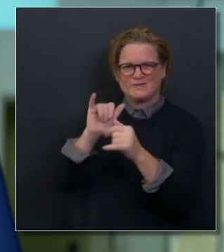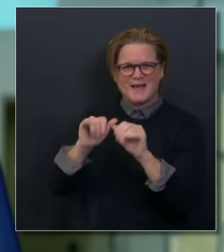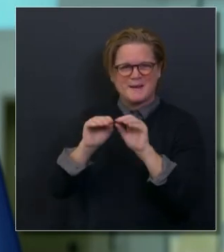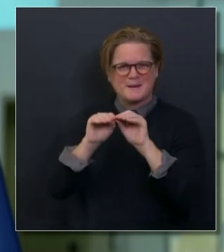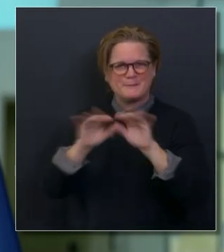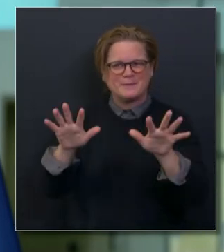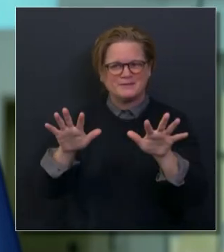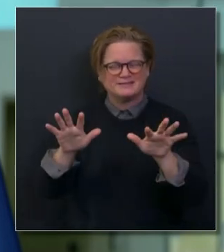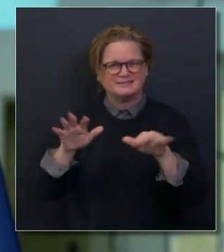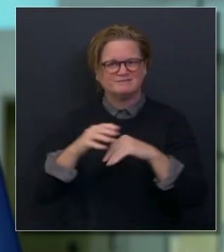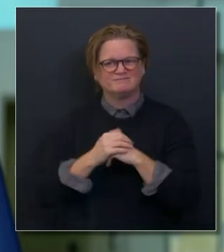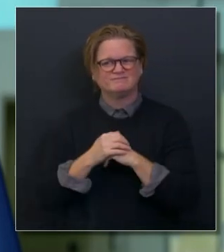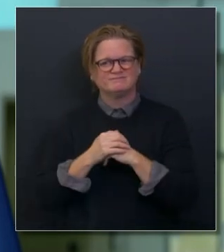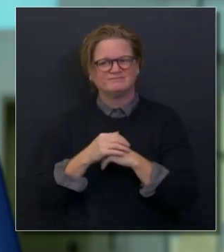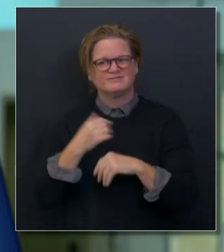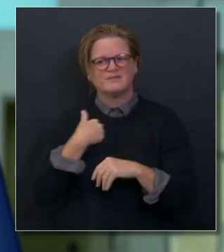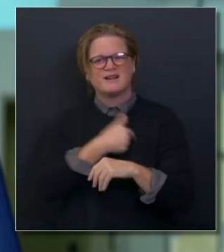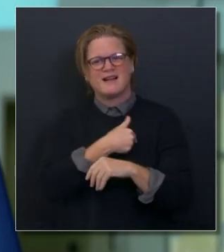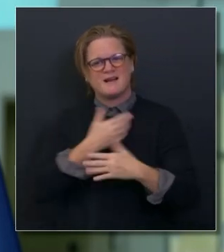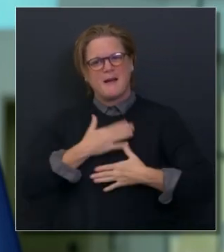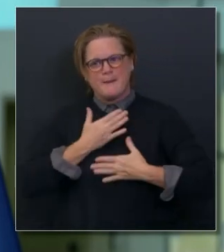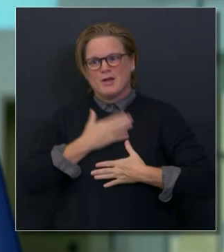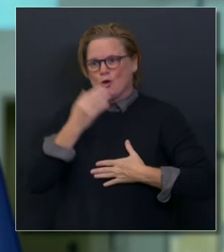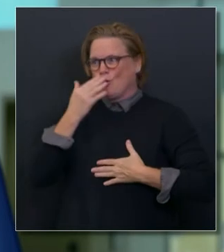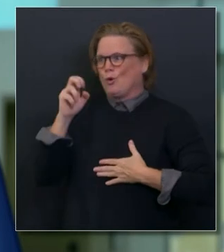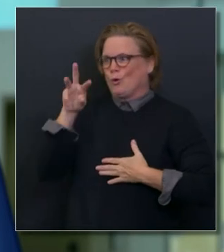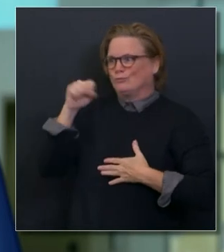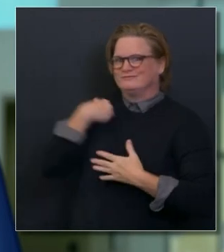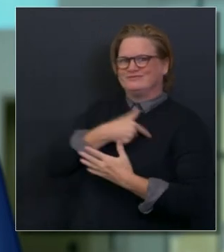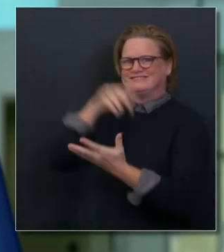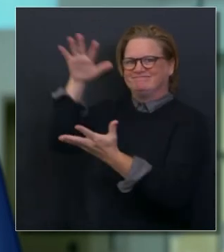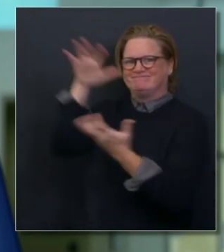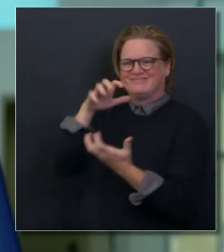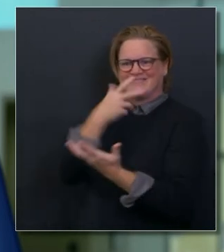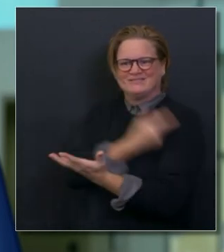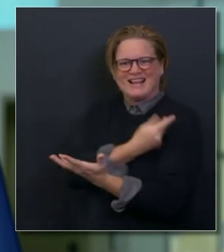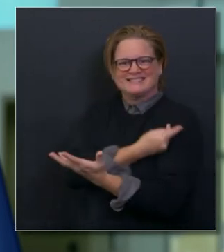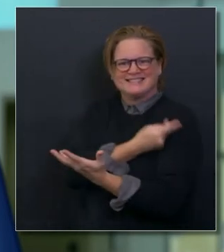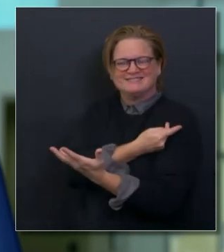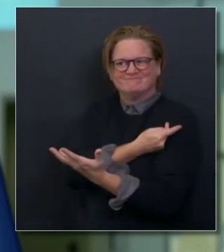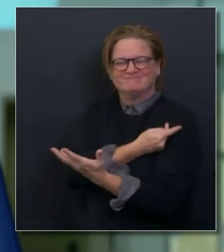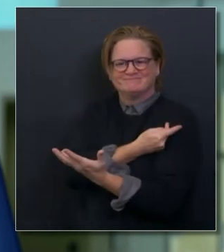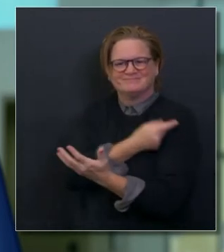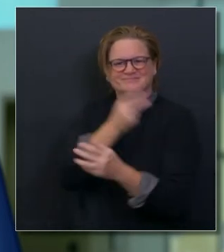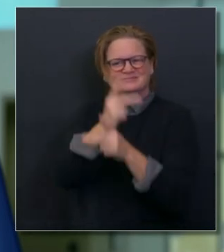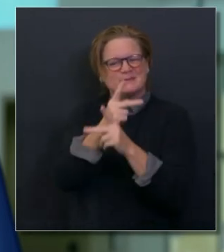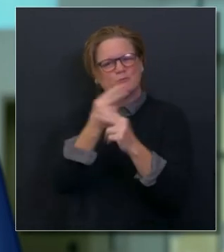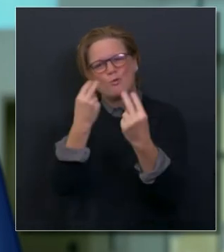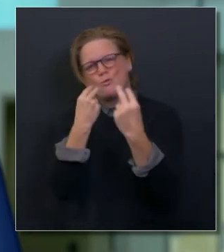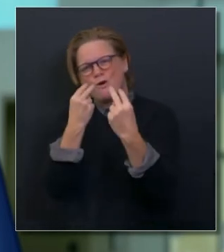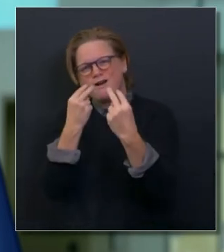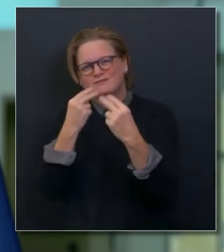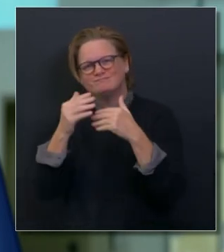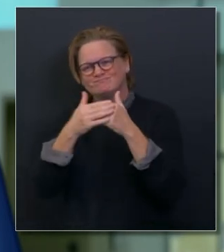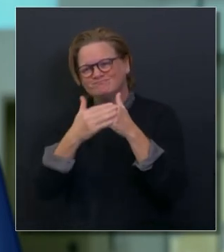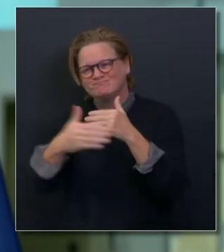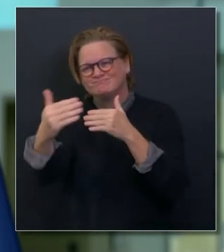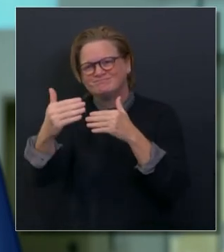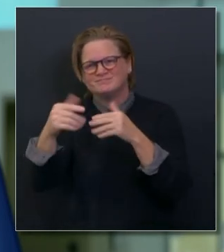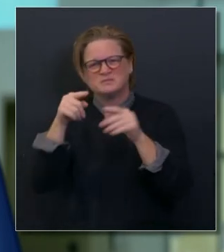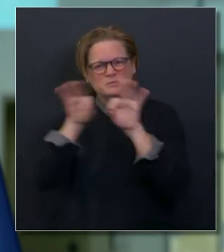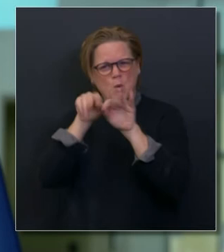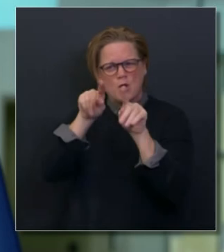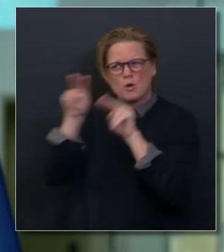mascarilla, guardando distancia, etcétera. Y esperamos que puedan sintonizarnos con las buenas noticias sobre el